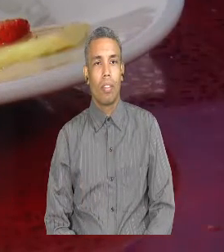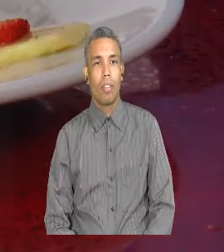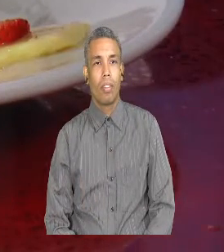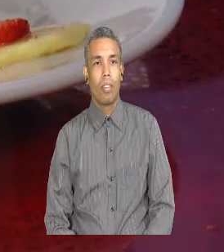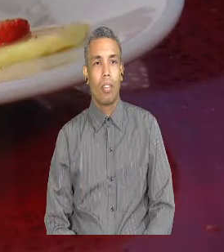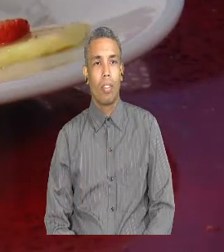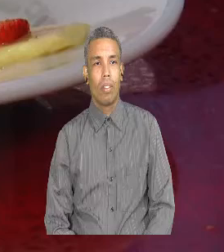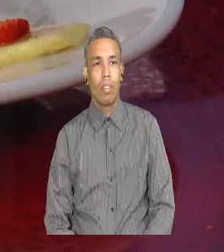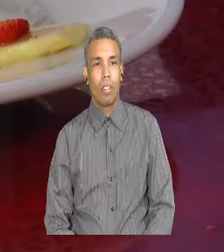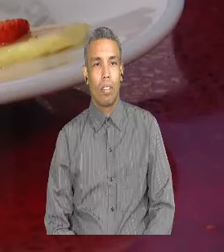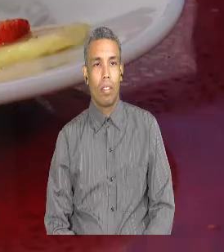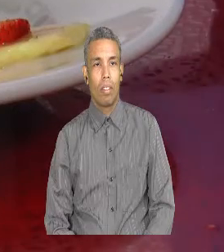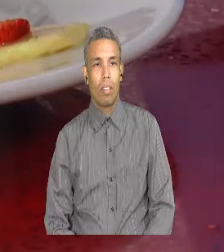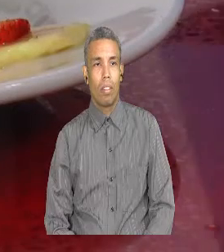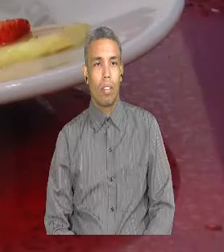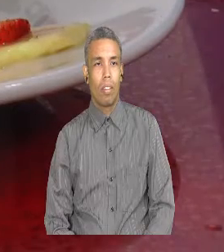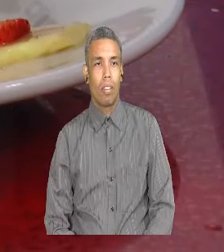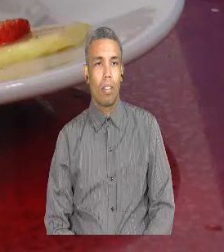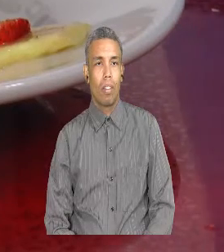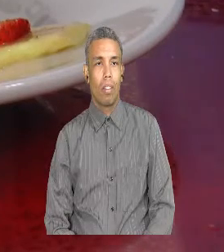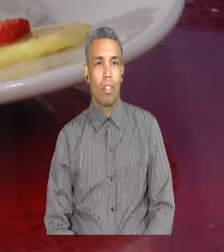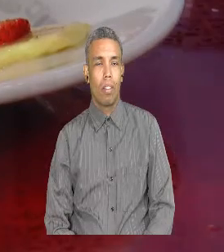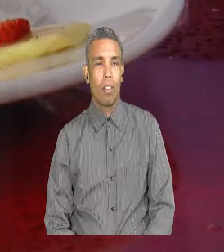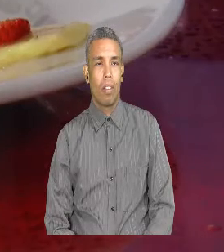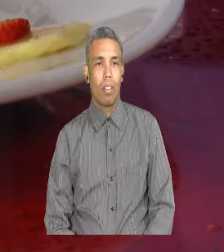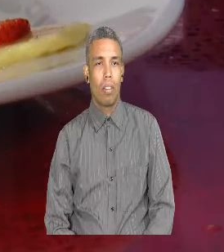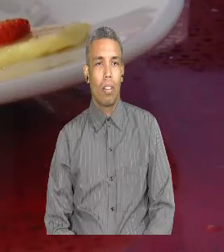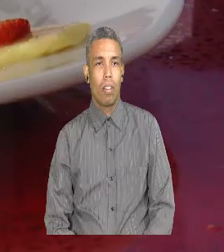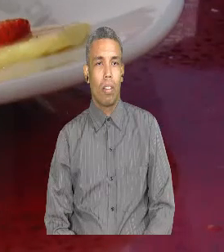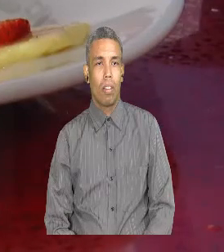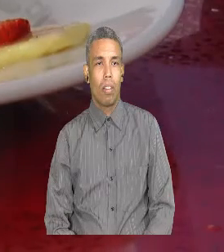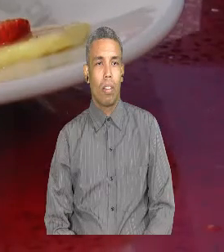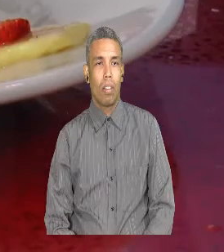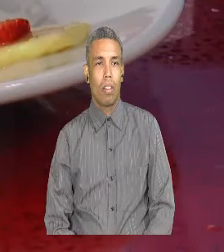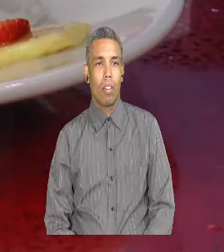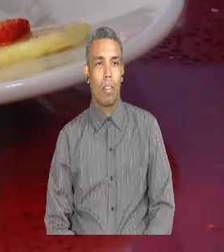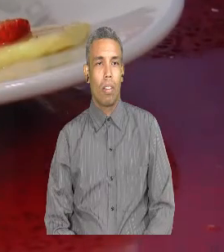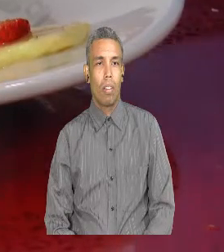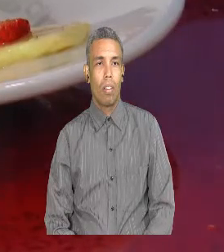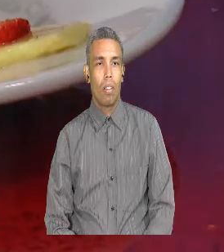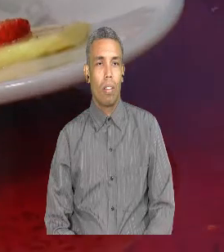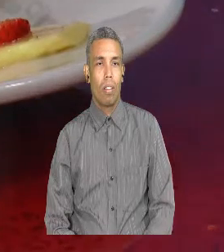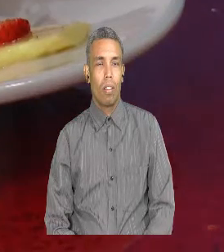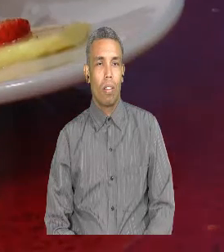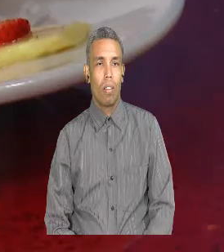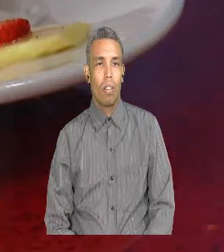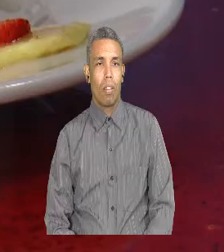como de decoración final. Sí. Ay, con lo que queda ya yo decoro acá bueno, también.